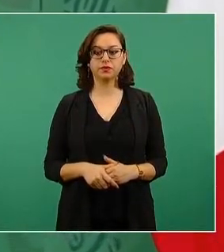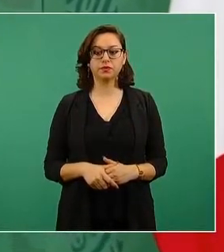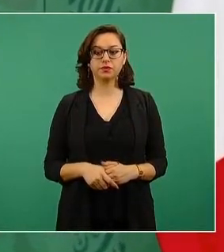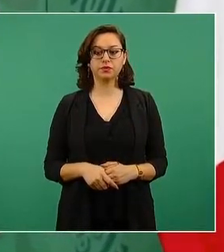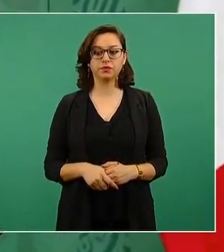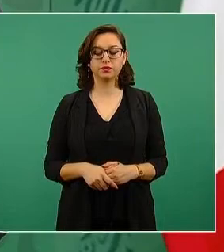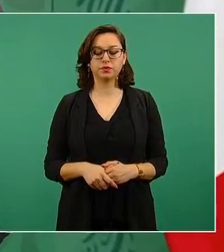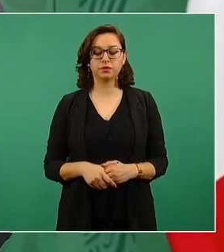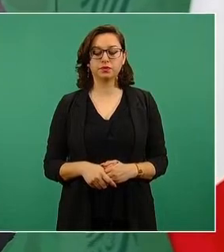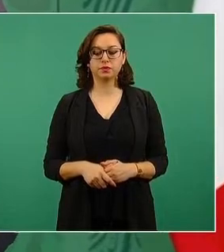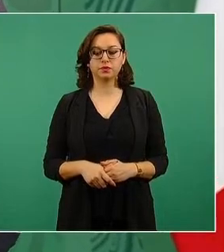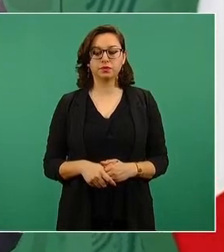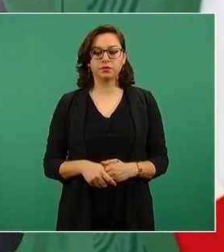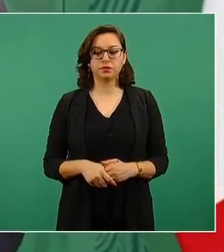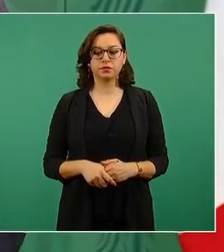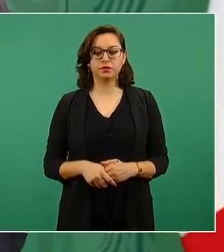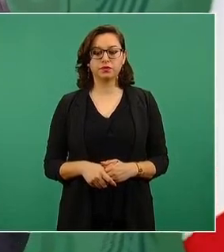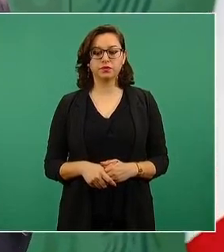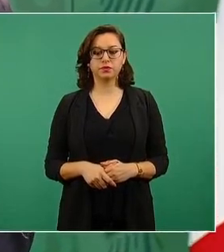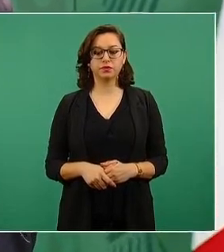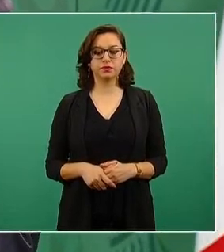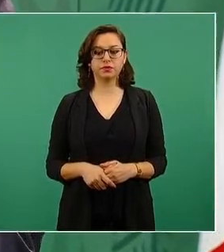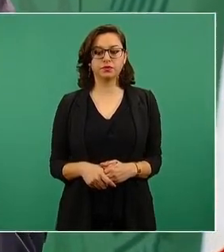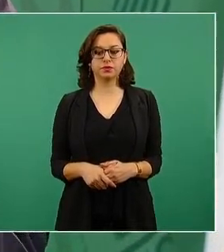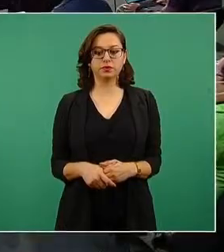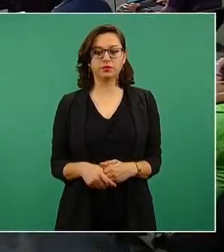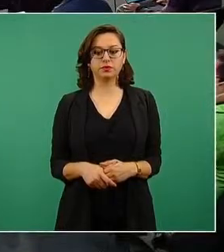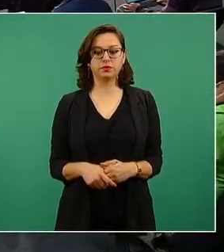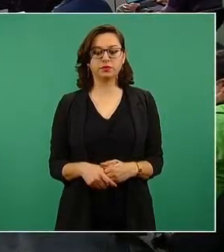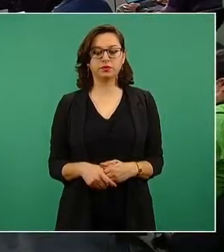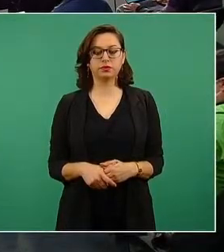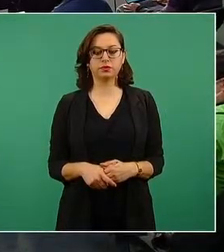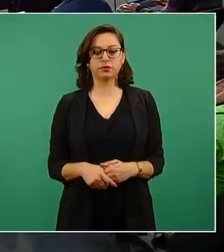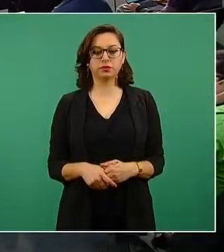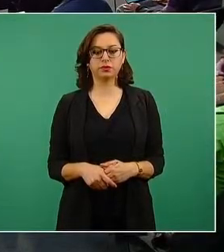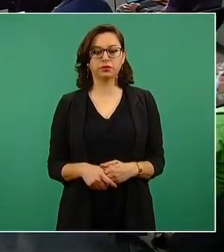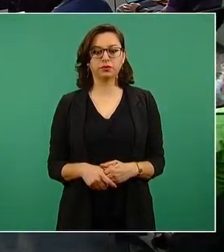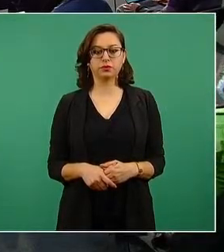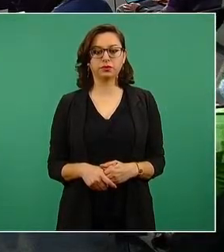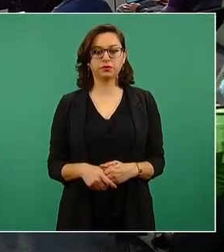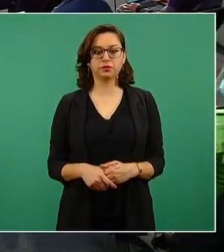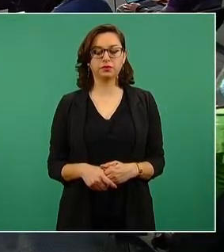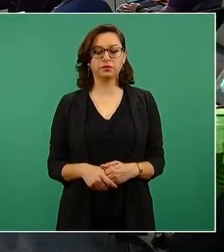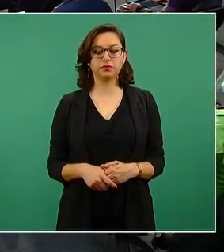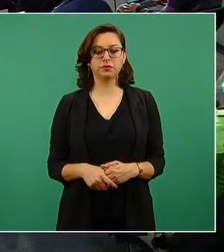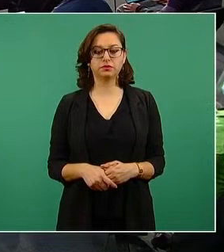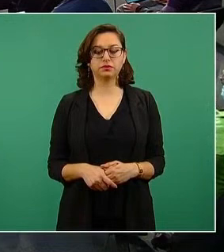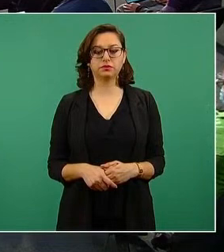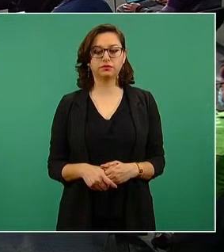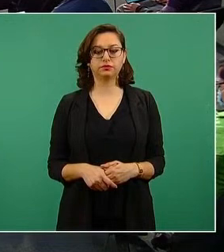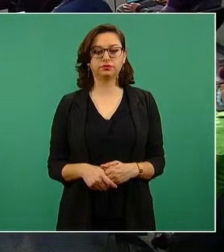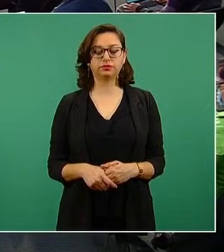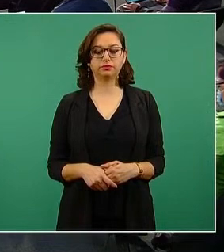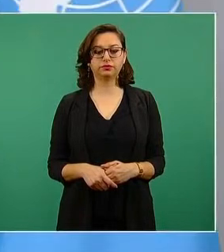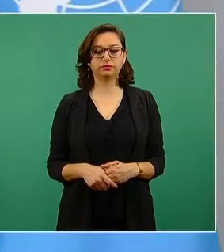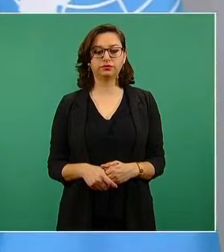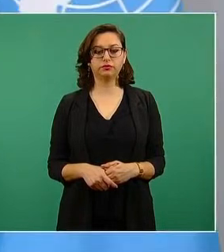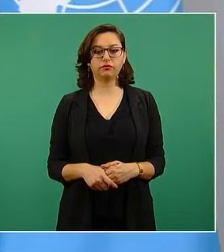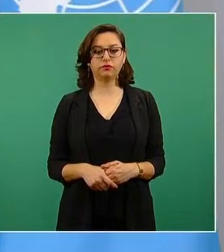Si les parece, podemos comenzar, porque la